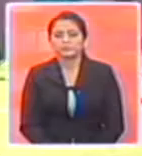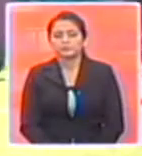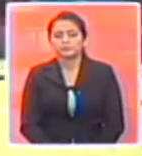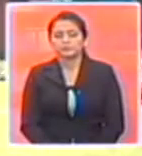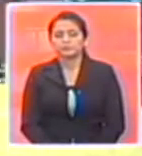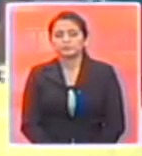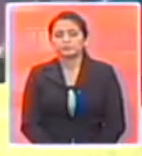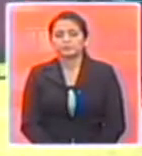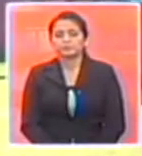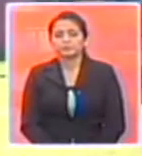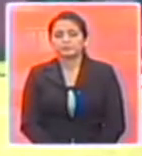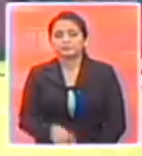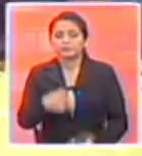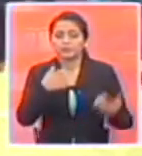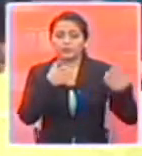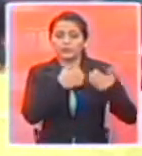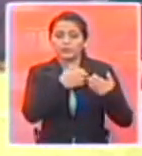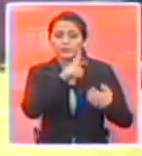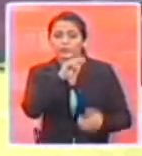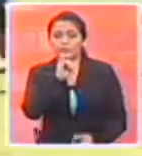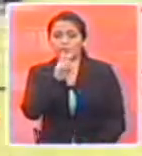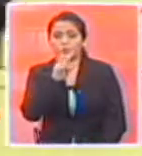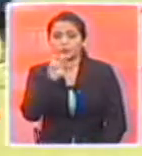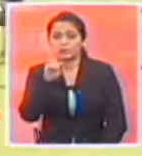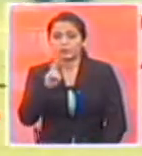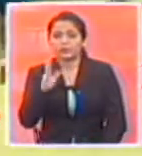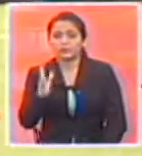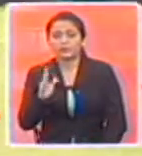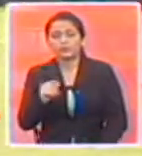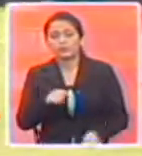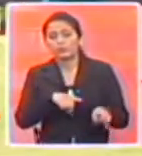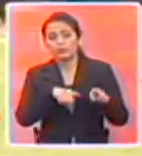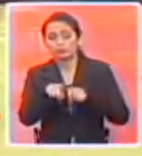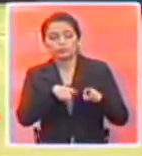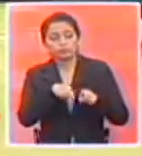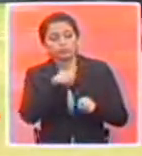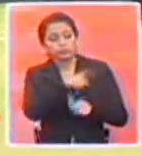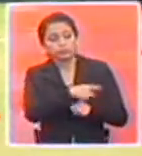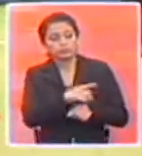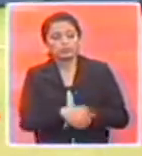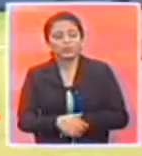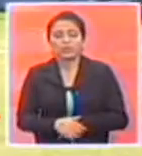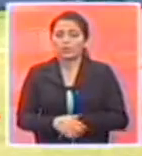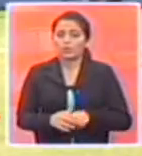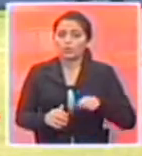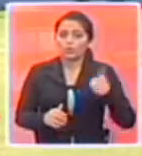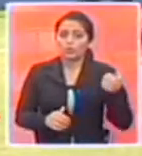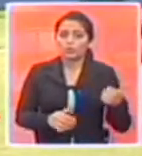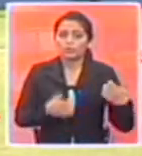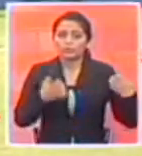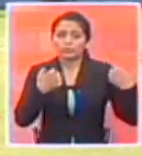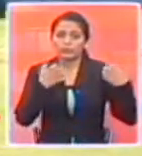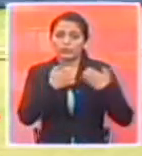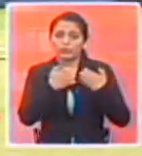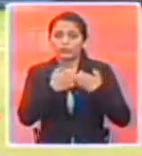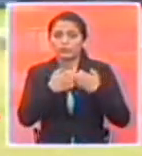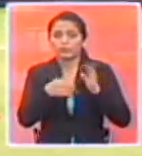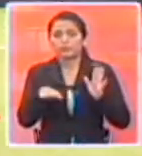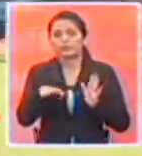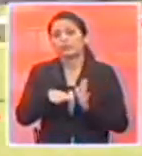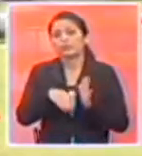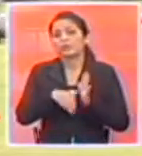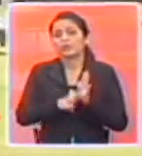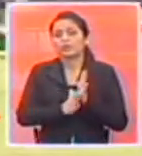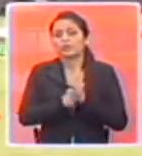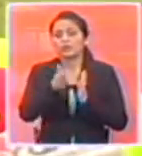River Ecuador no tendría cambios para el compromiso que sostendrán el sábado frente a Delfín en el Real Están Marinos de Puerto Viejo. Juan Diego Rojas será parte de la ofensiva de la Fuerza Roja